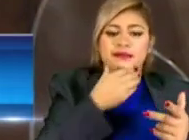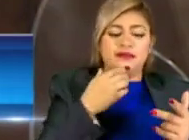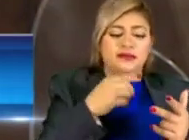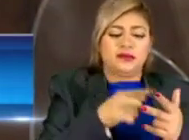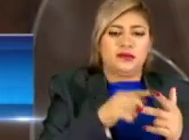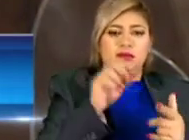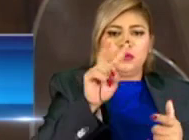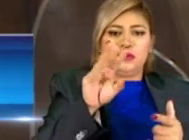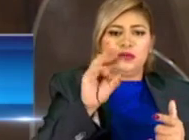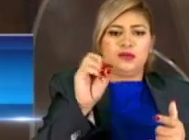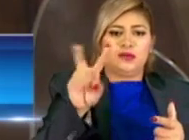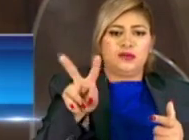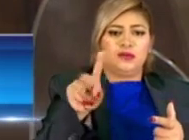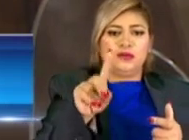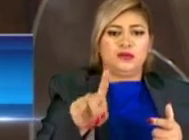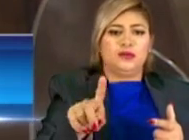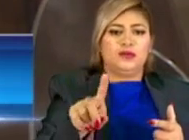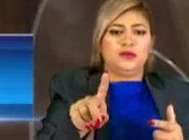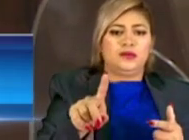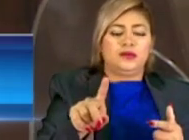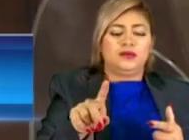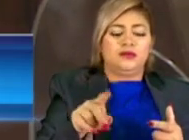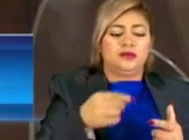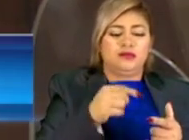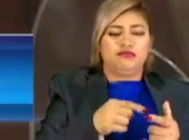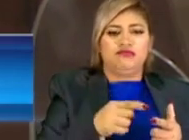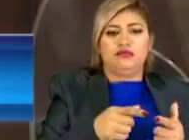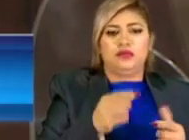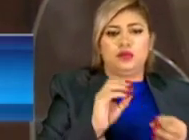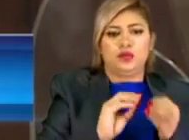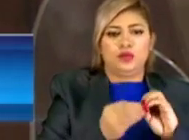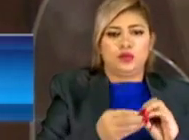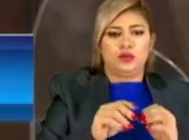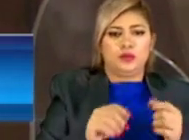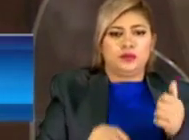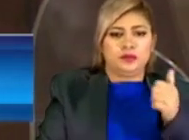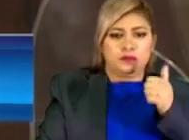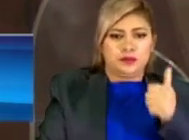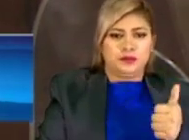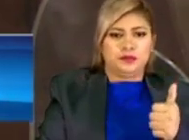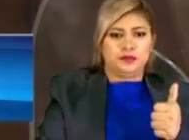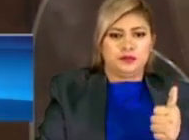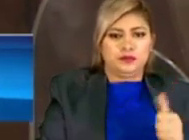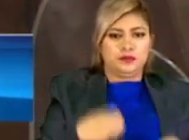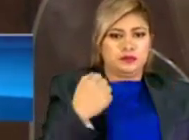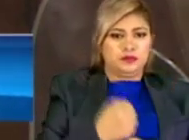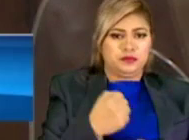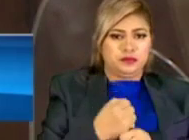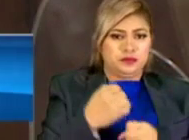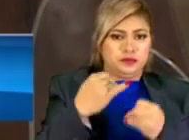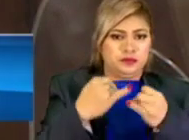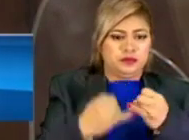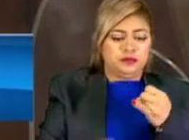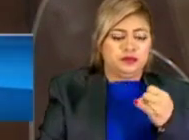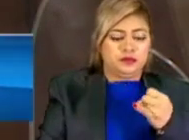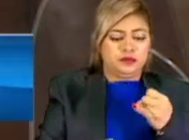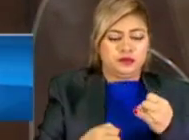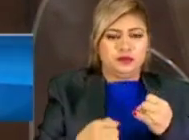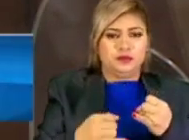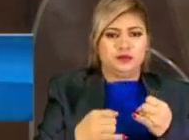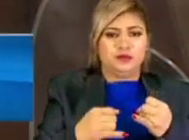que incluyen: 1. Obras terminadas durante el último